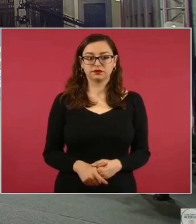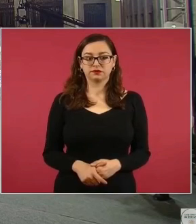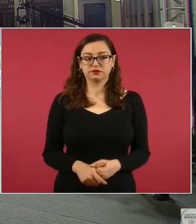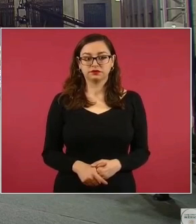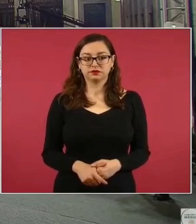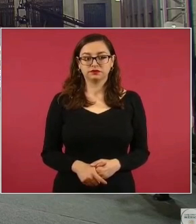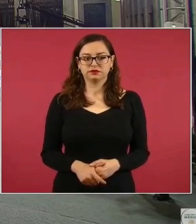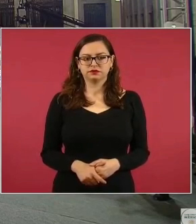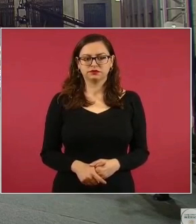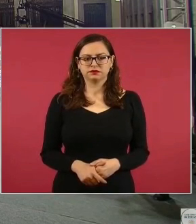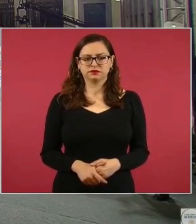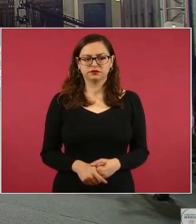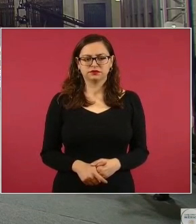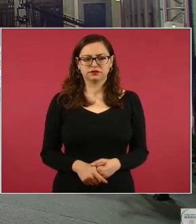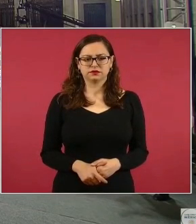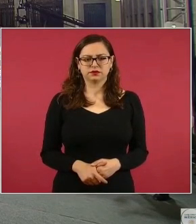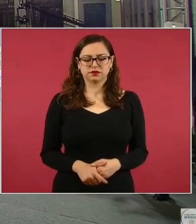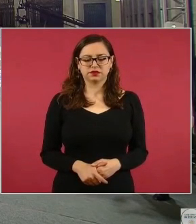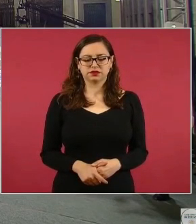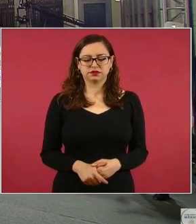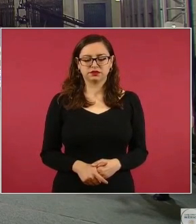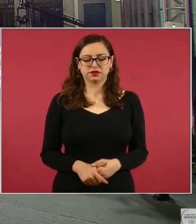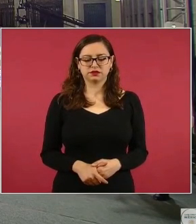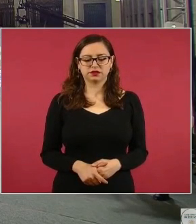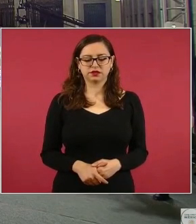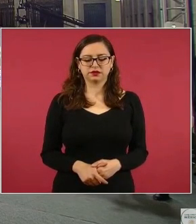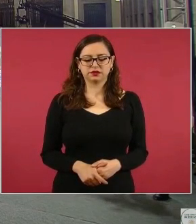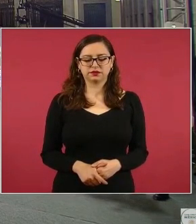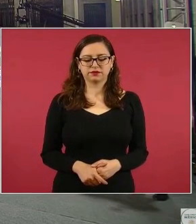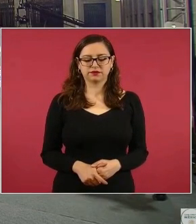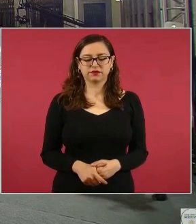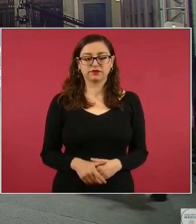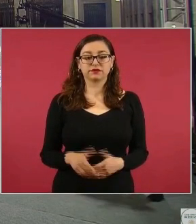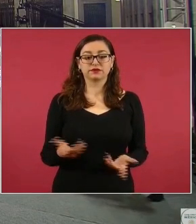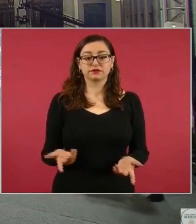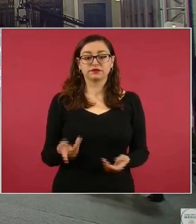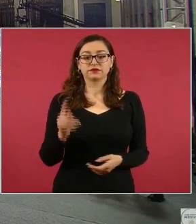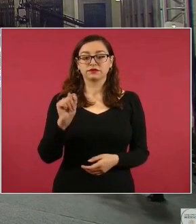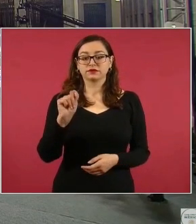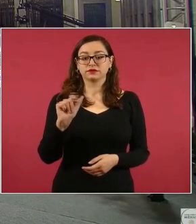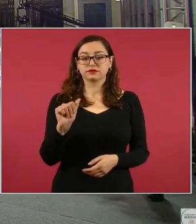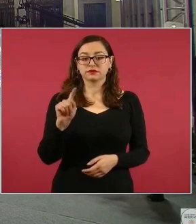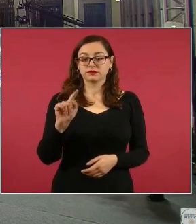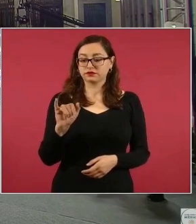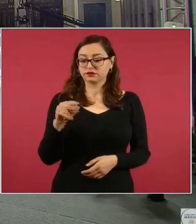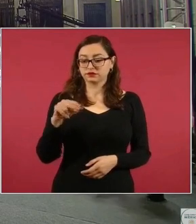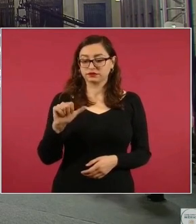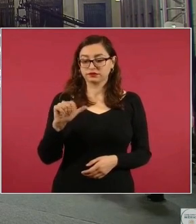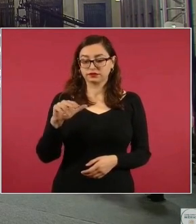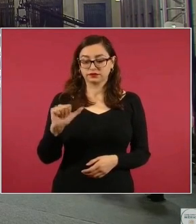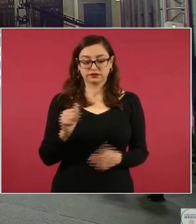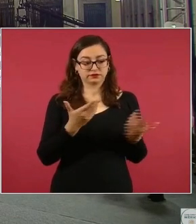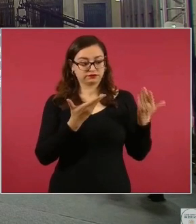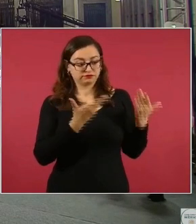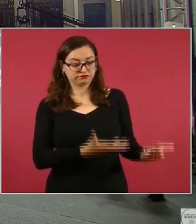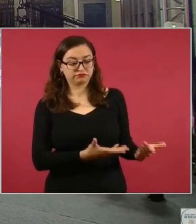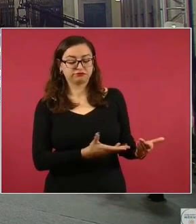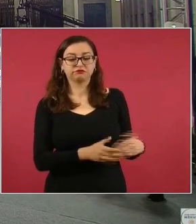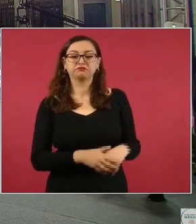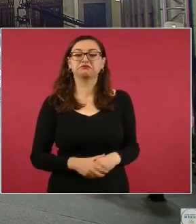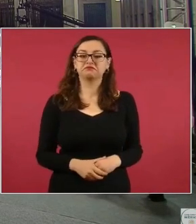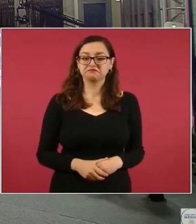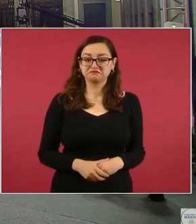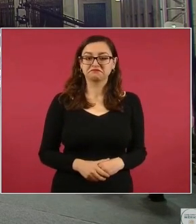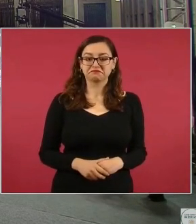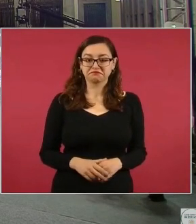Tatiana es parte de los buenos resultados que se